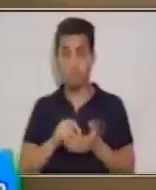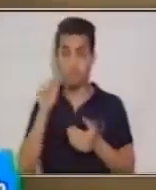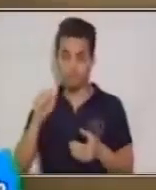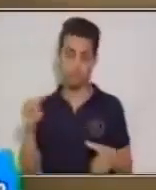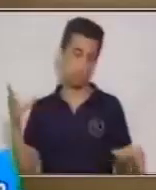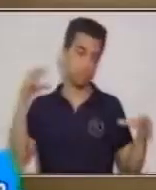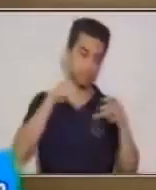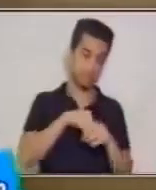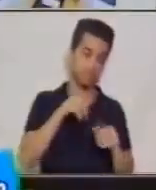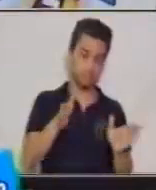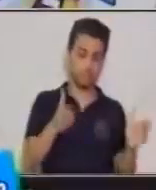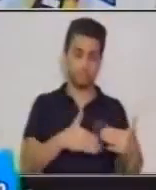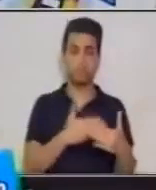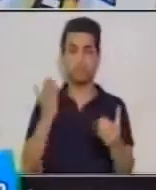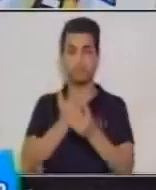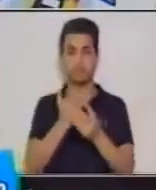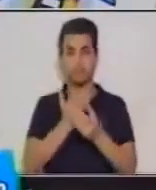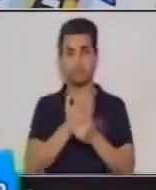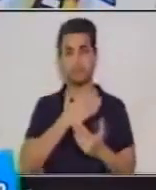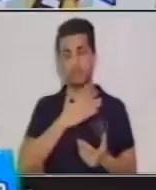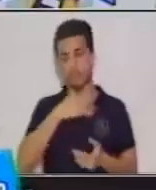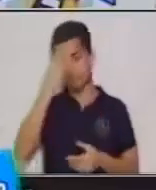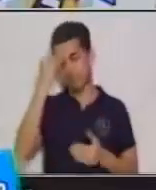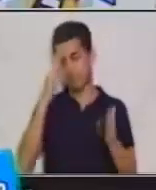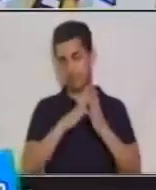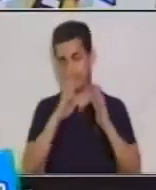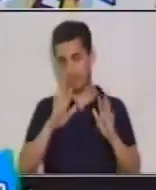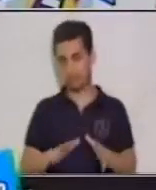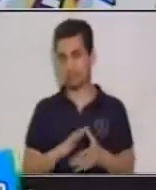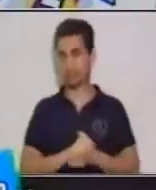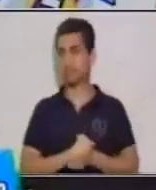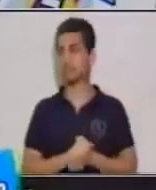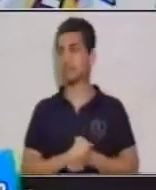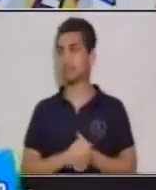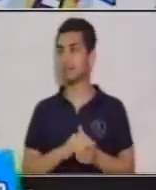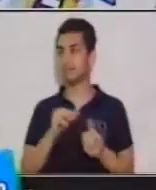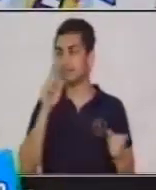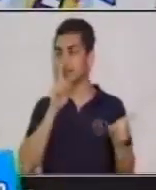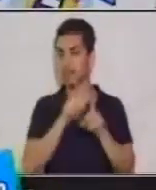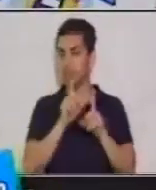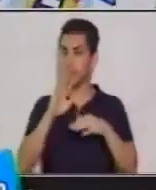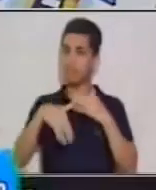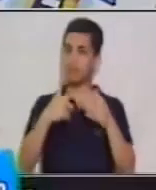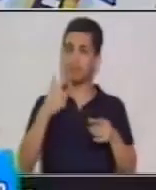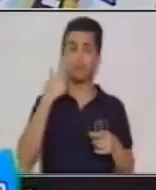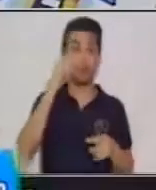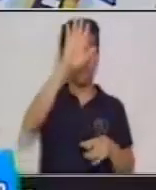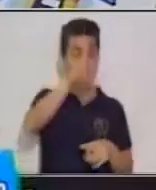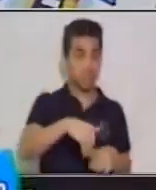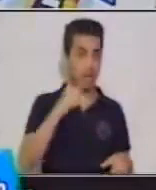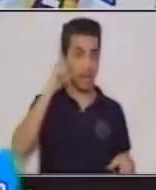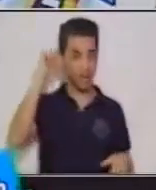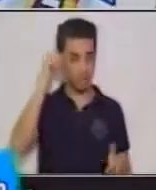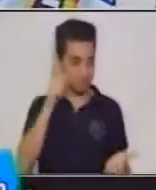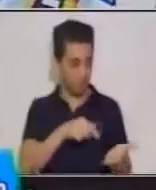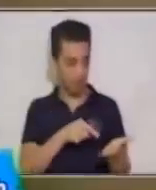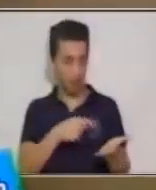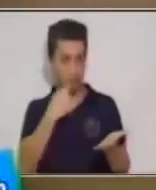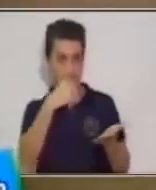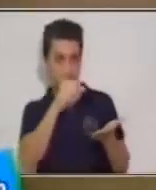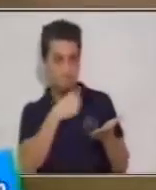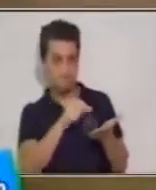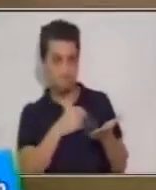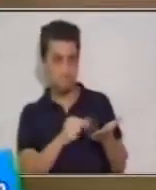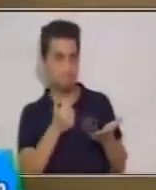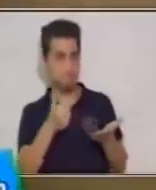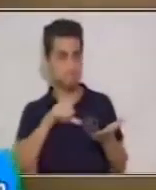guardarlos en tu portafolio de Aprendo en Casa. También debes mostrárselo a un adulto para que pueda revisar lo que